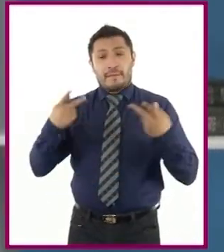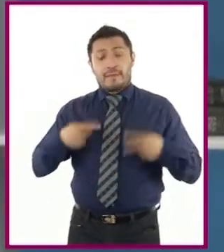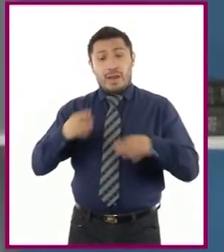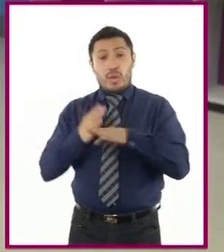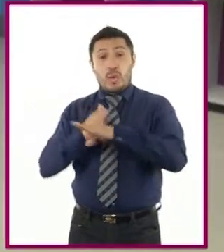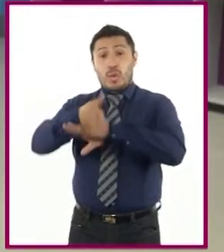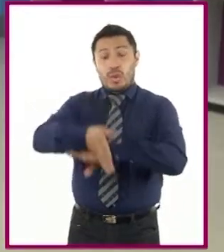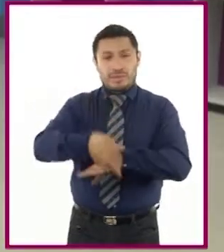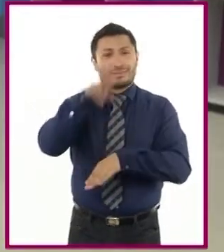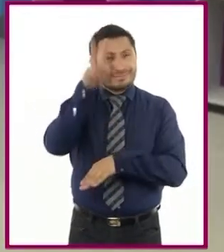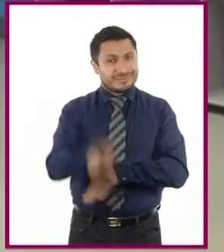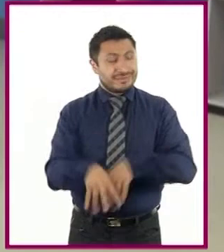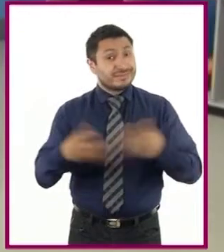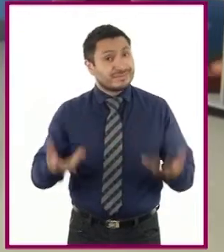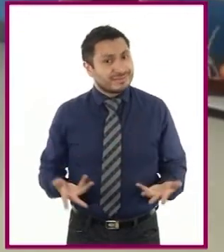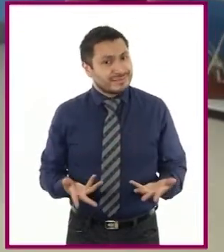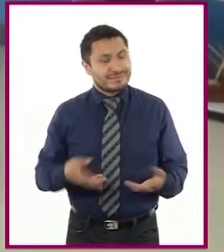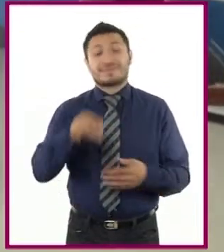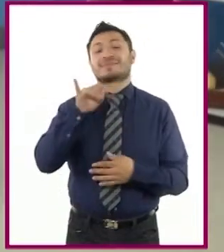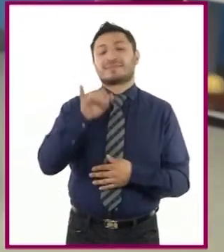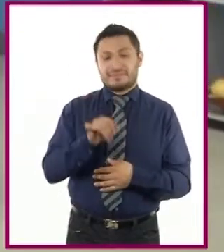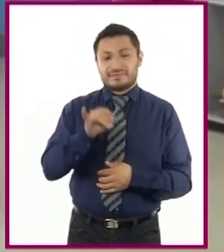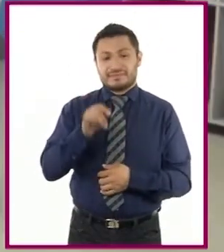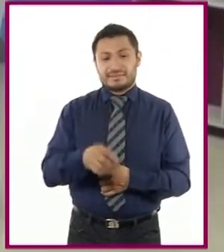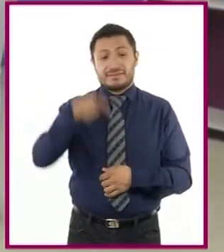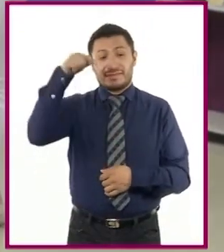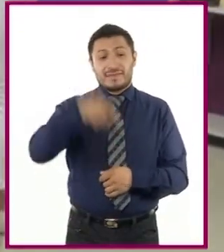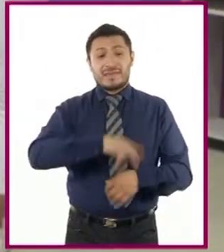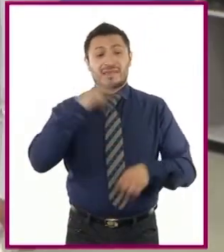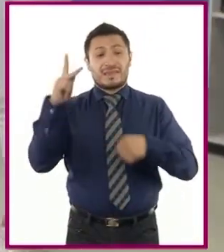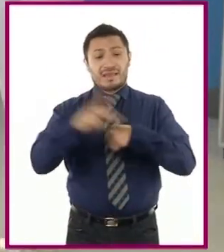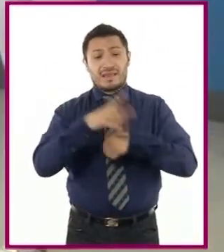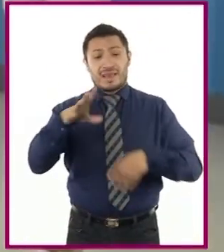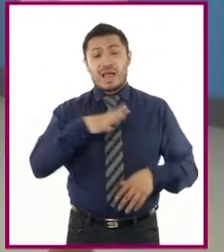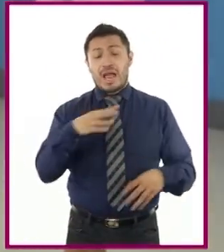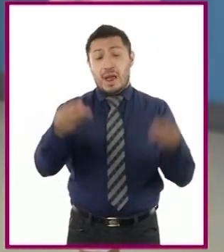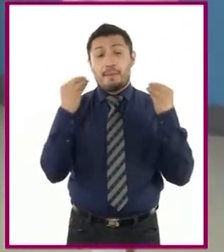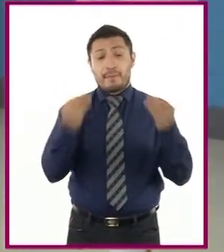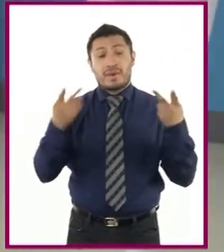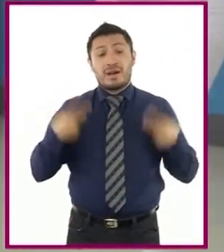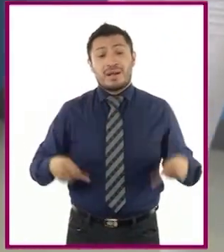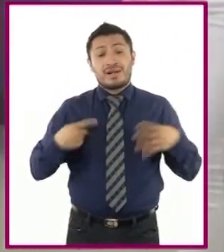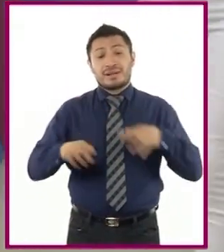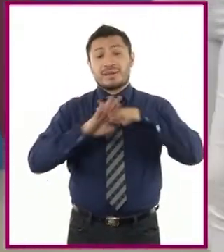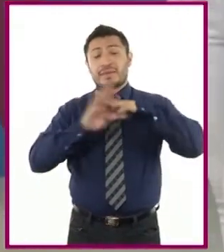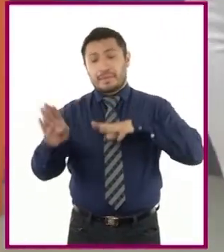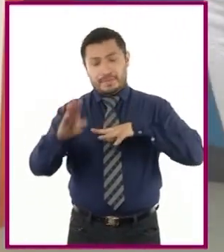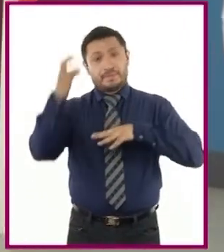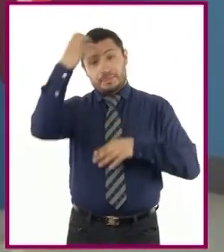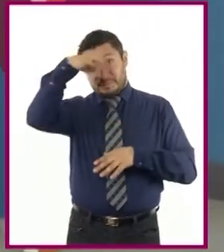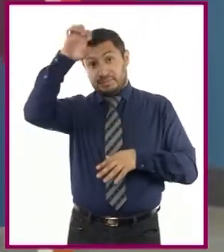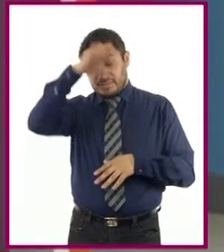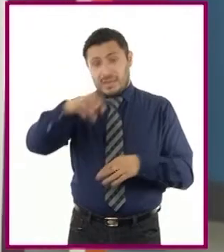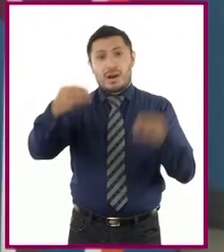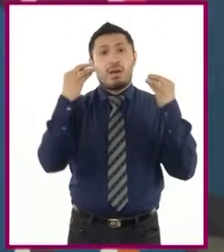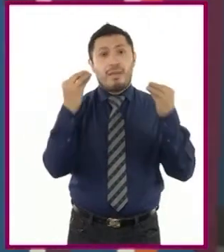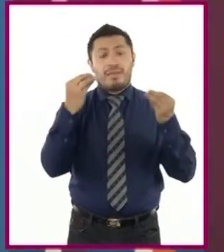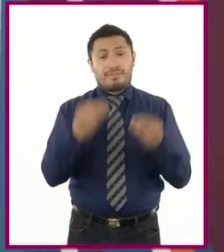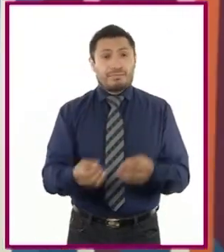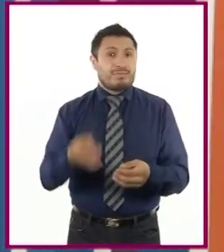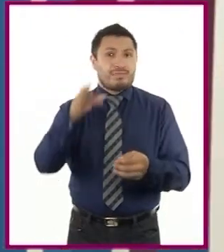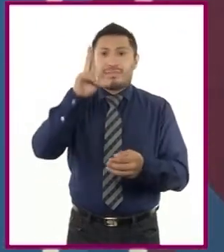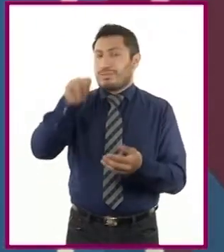maestro? Así es. Por nuestro país transita un gran número de migrantes extranjeros, la mayoría de forma